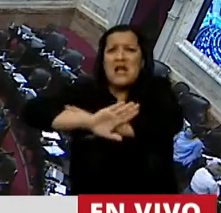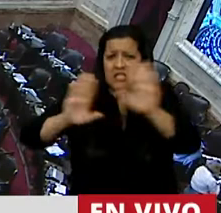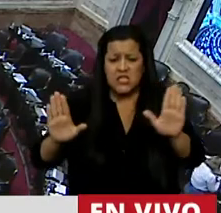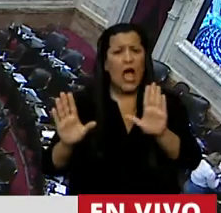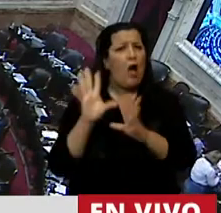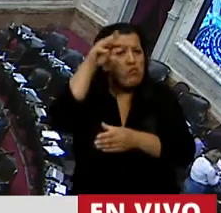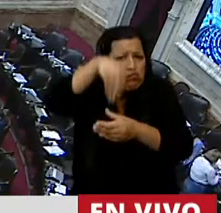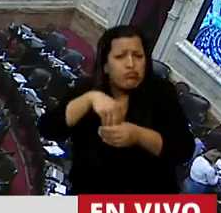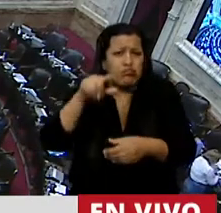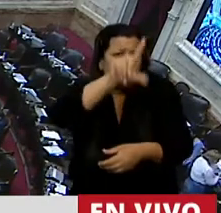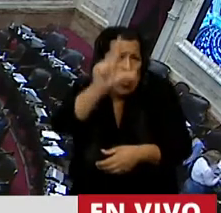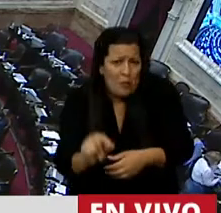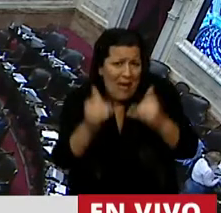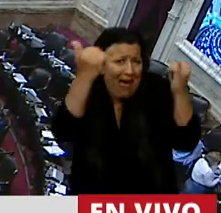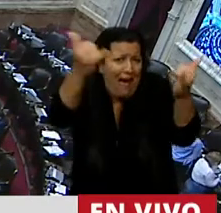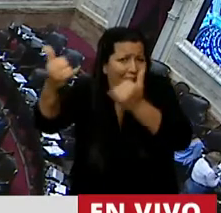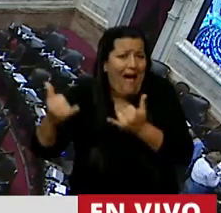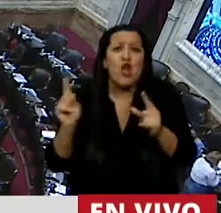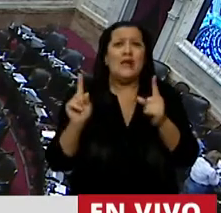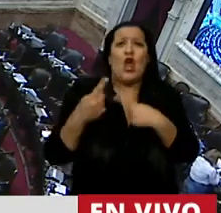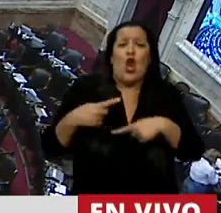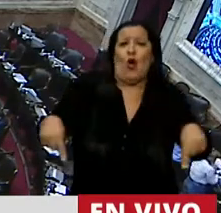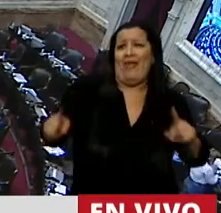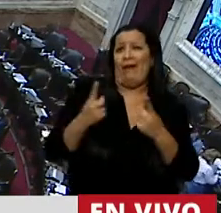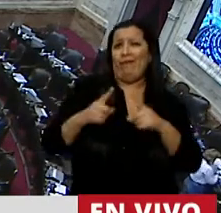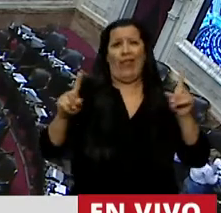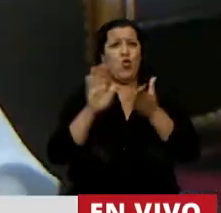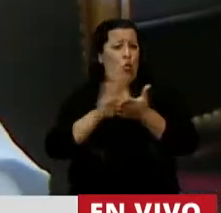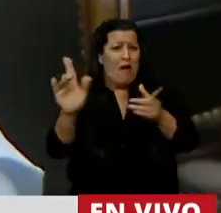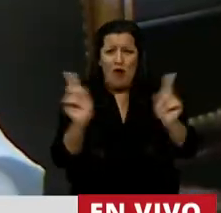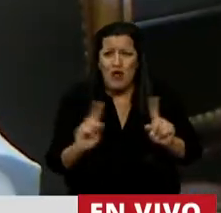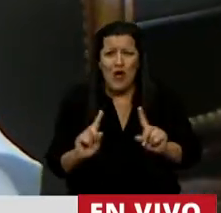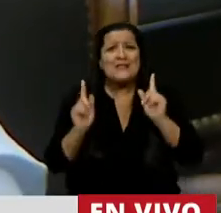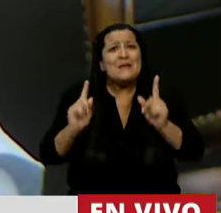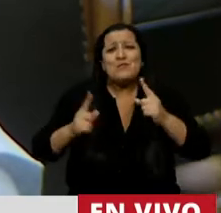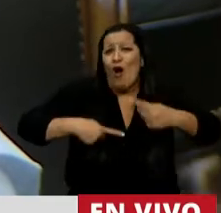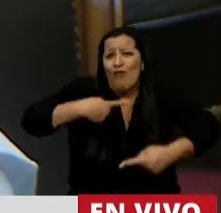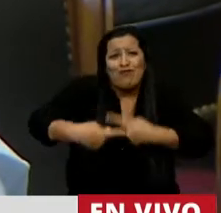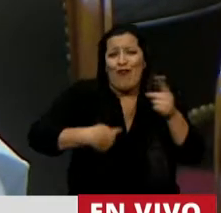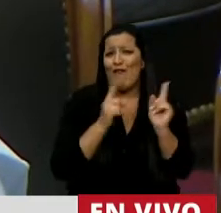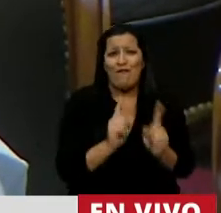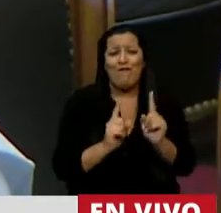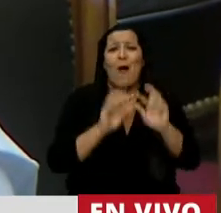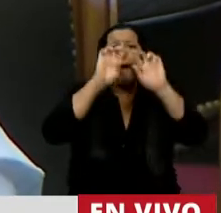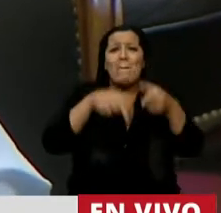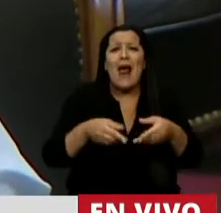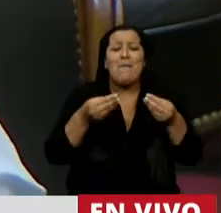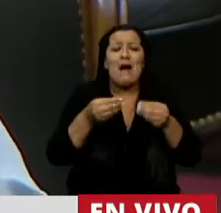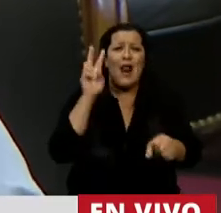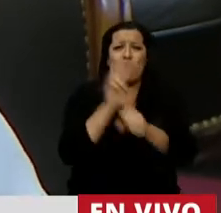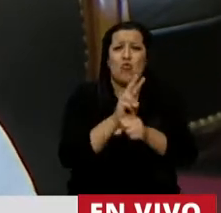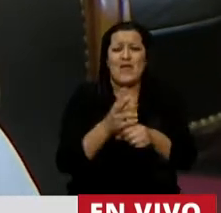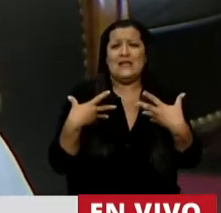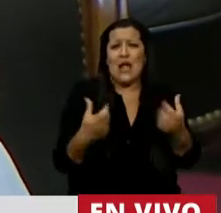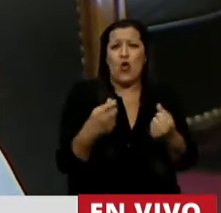encuentran implementados en el país, no es una novedad. Y en ese sentido son una continuidad de políticas en favor de proteger la salud de las